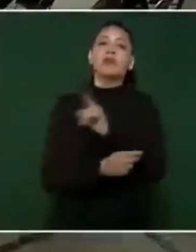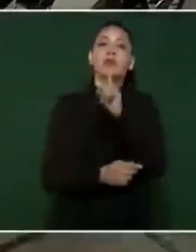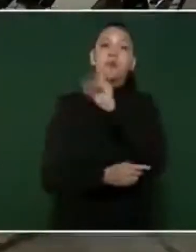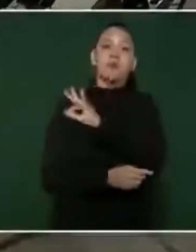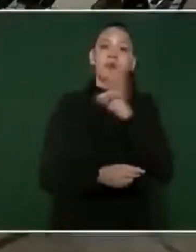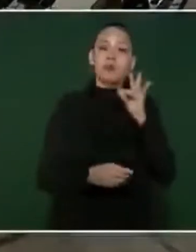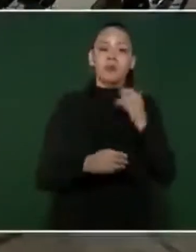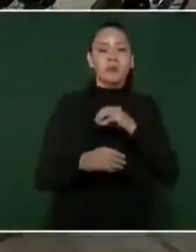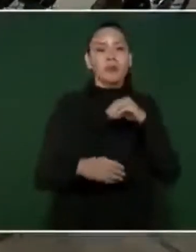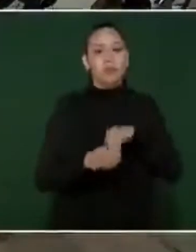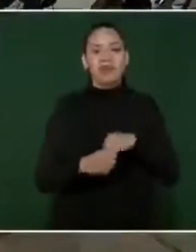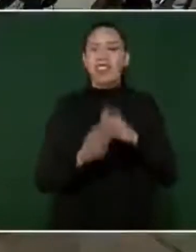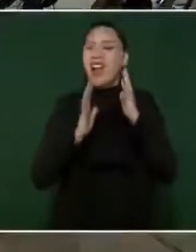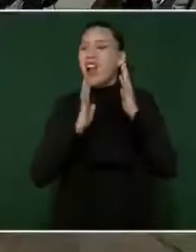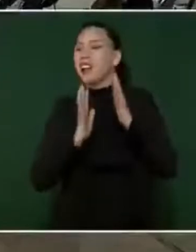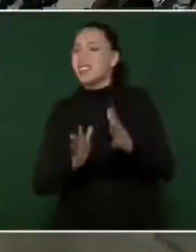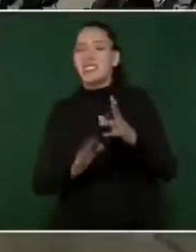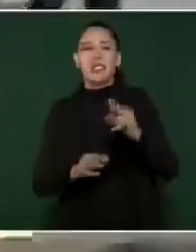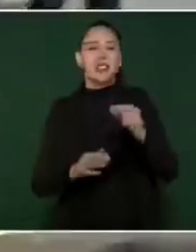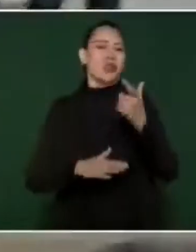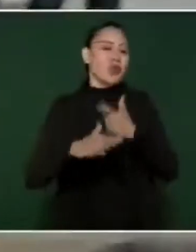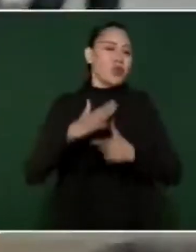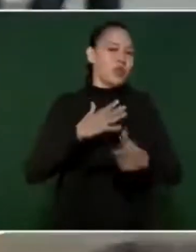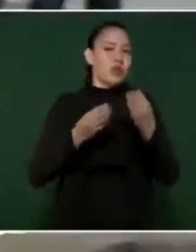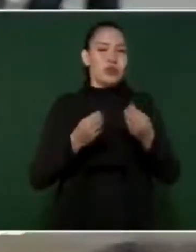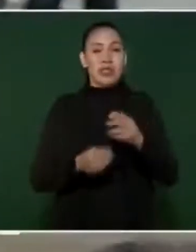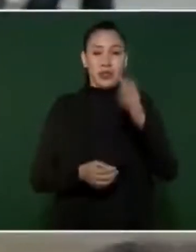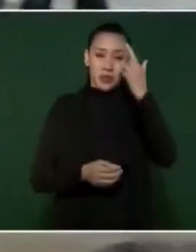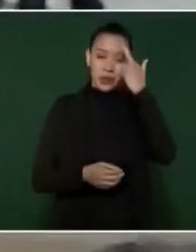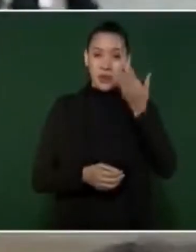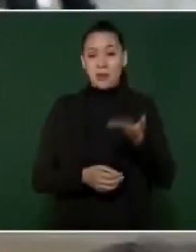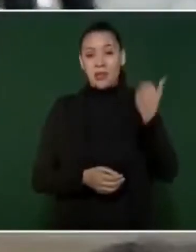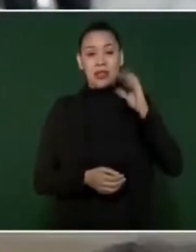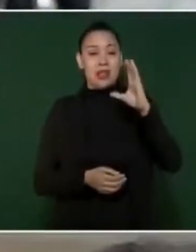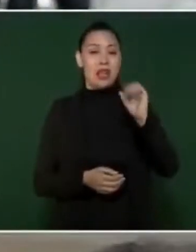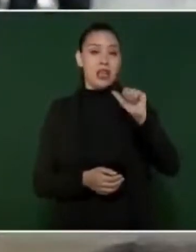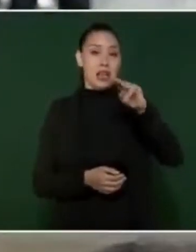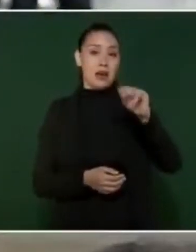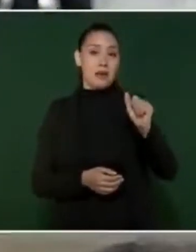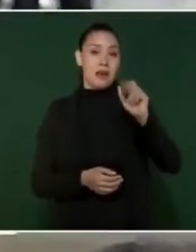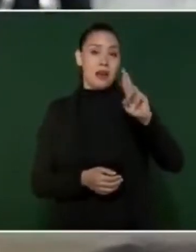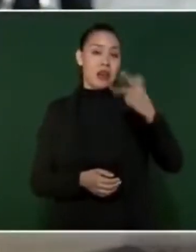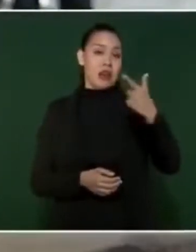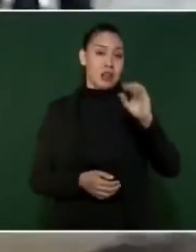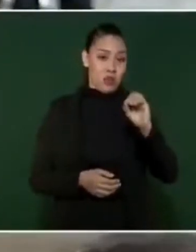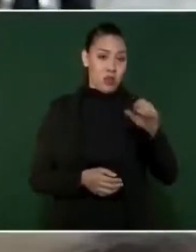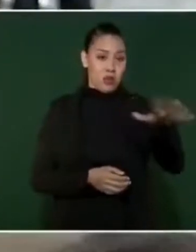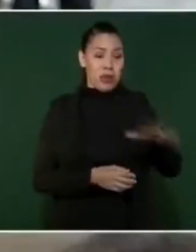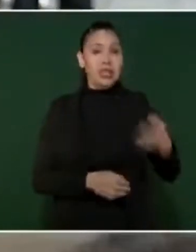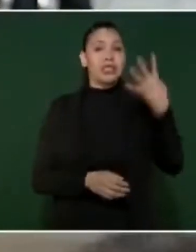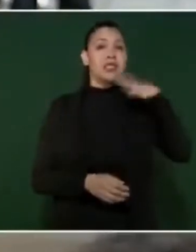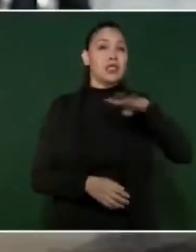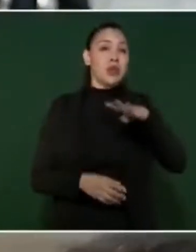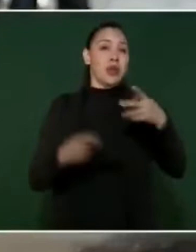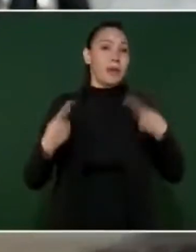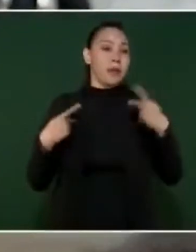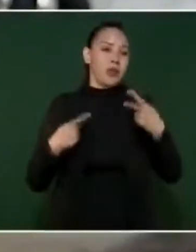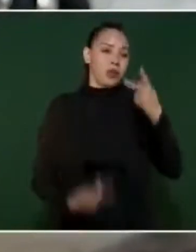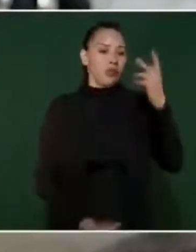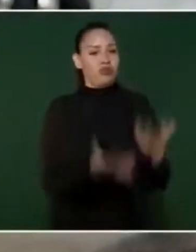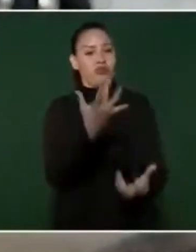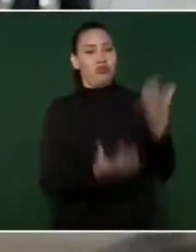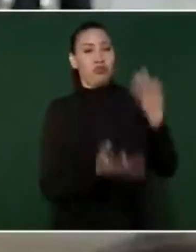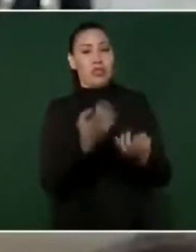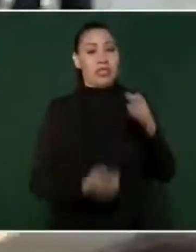de la masacre de Camargo, donde 19 personas fueron calcinadas, 16 de ellos son guatemaltecos, las familias de las víctimas